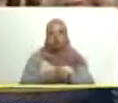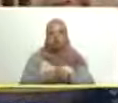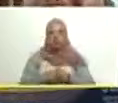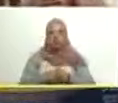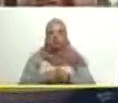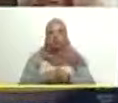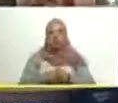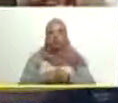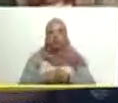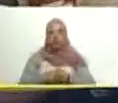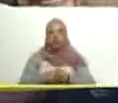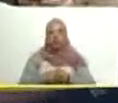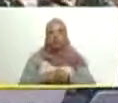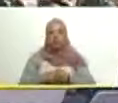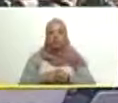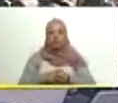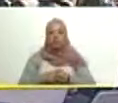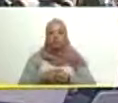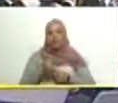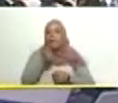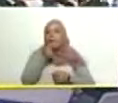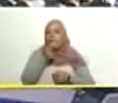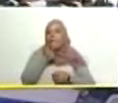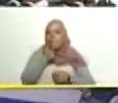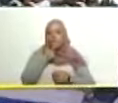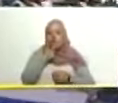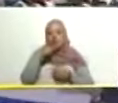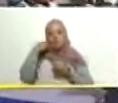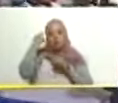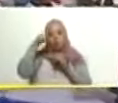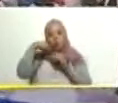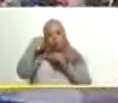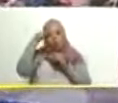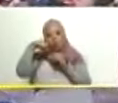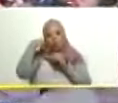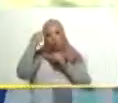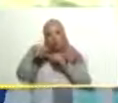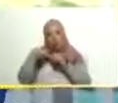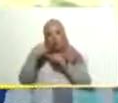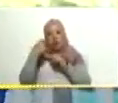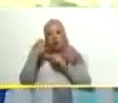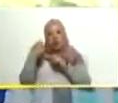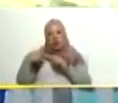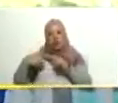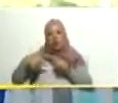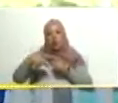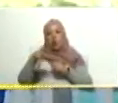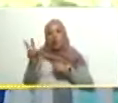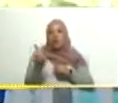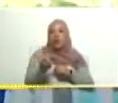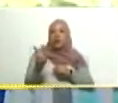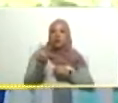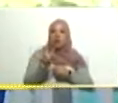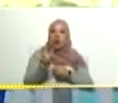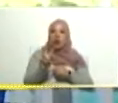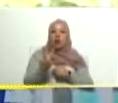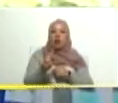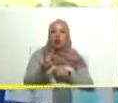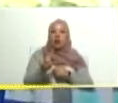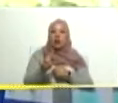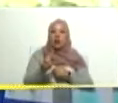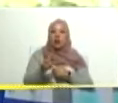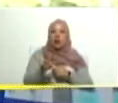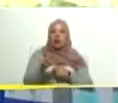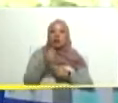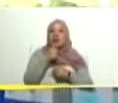¿Vieron el video hermoso que le ha regalado Yulimar Rojas hoy a Venezuela?